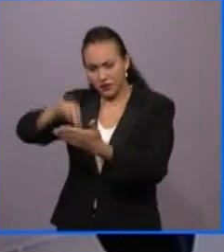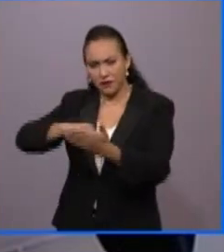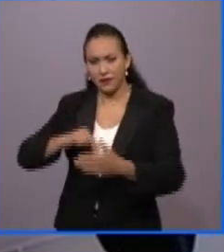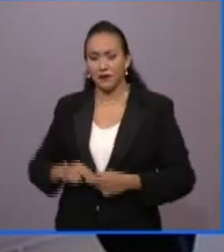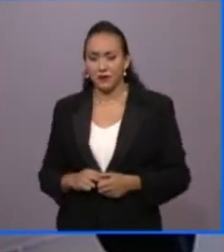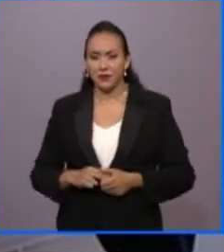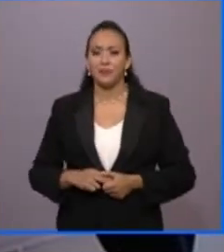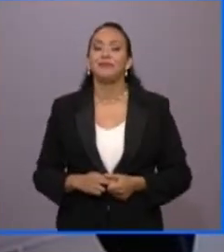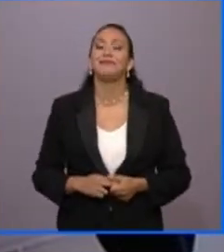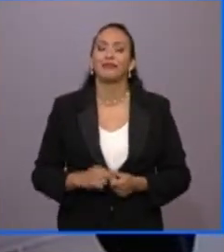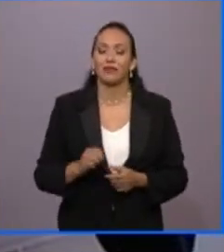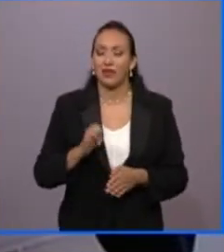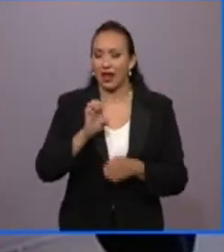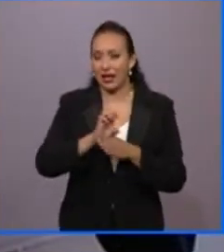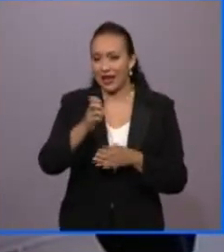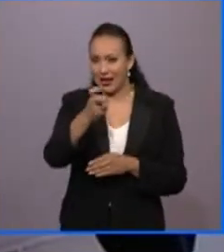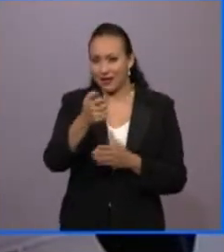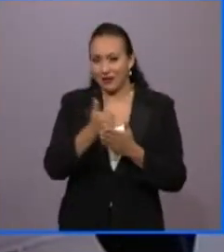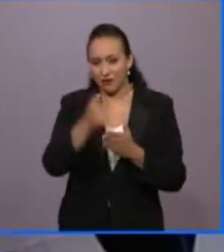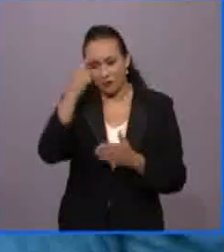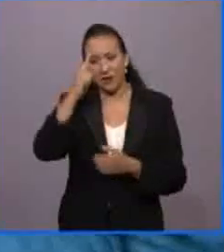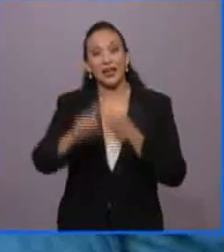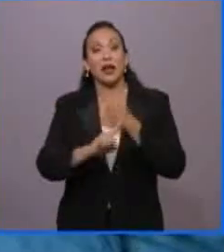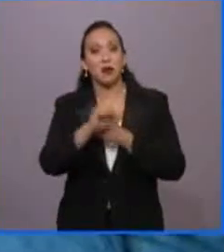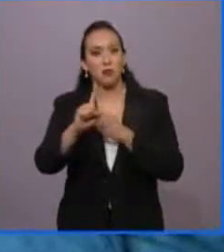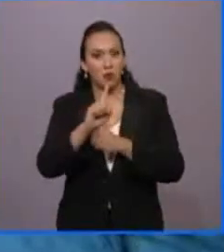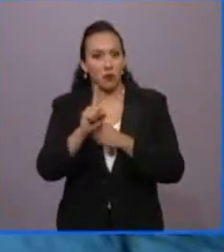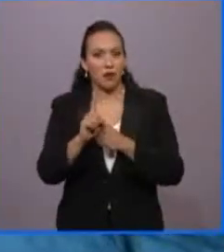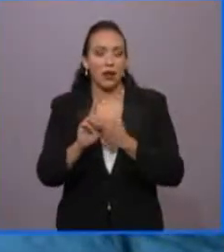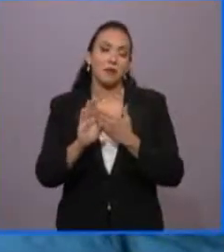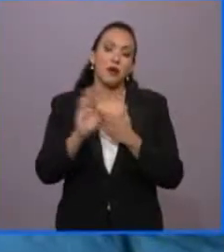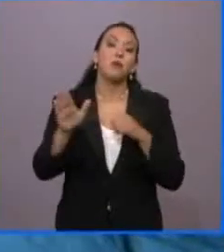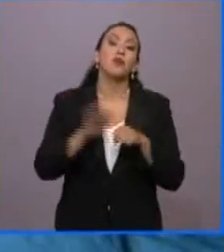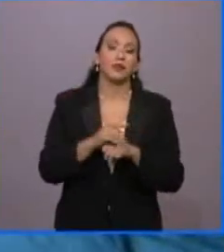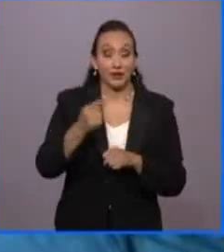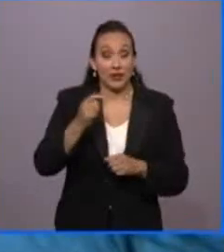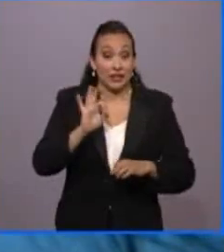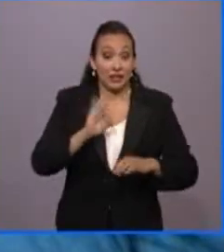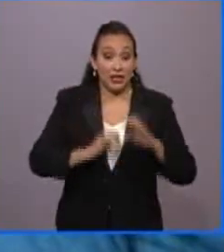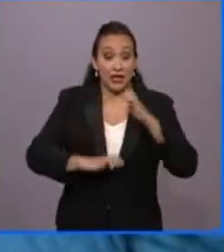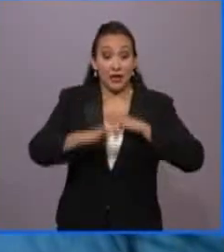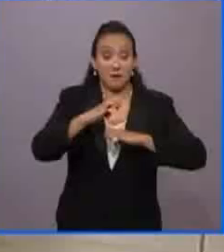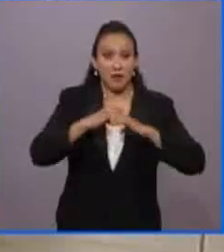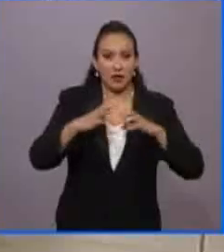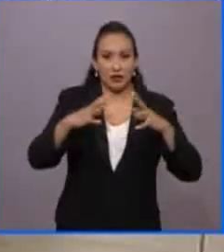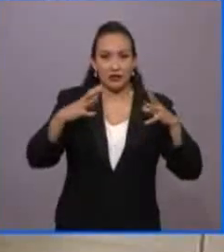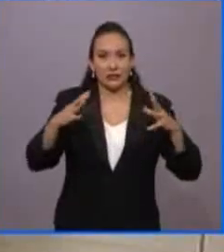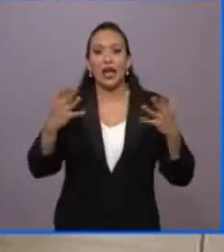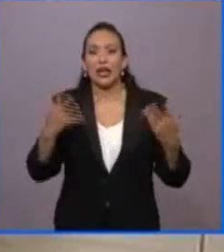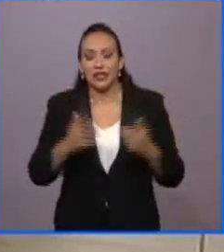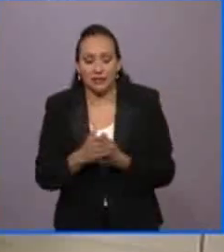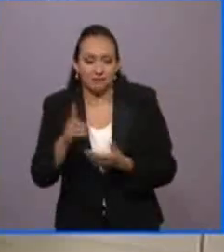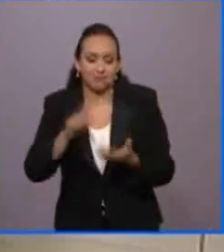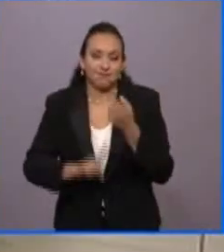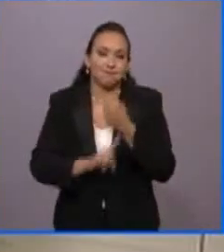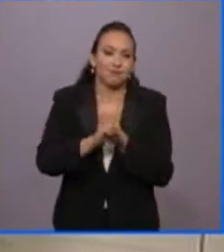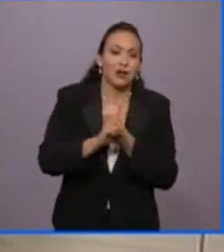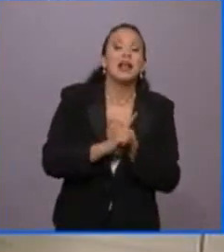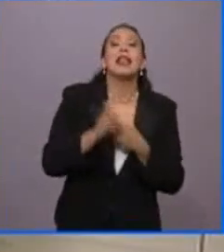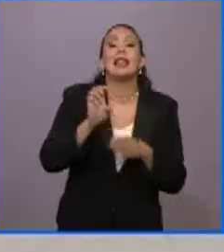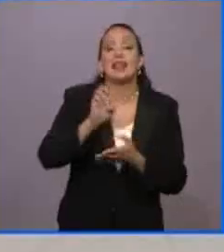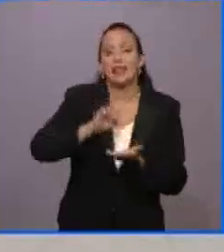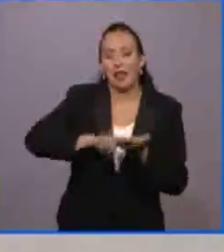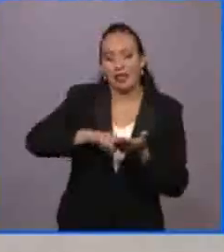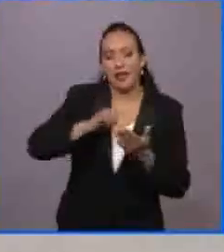Con ello se da una salida ágil a la crisis que llevó a la empresa al concurso mercantil, evitando que una minoría de acreedores paralice